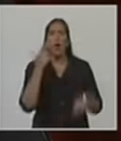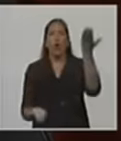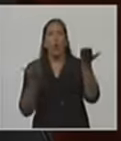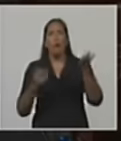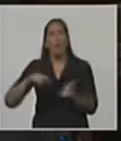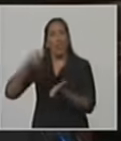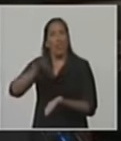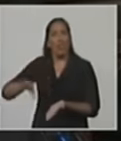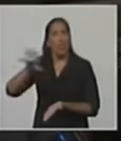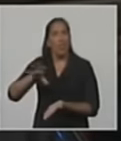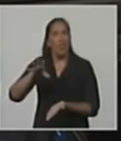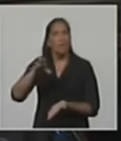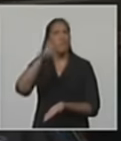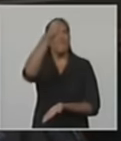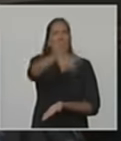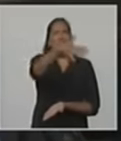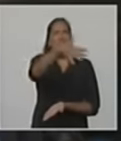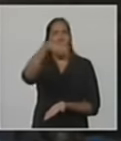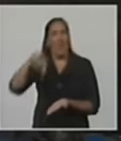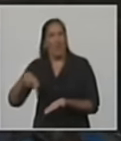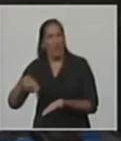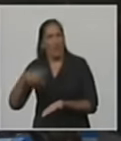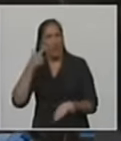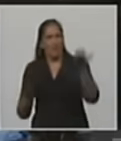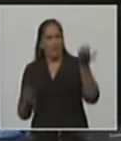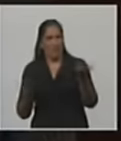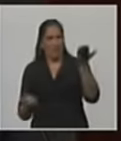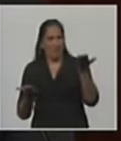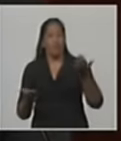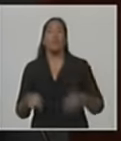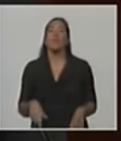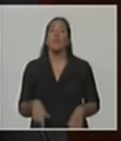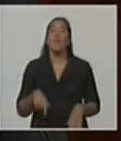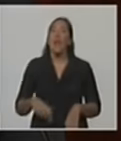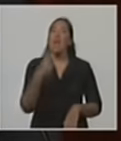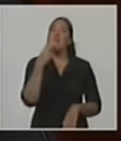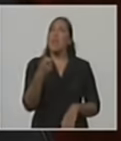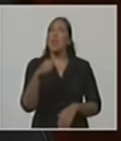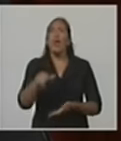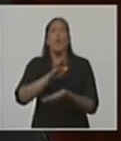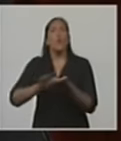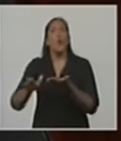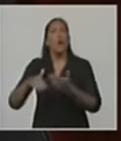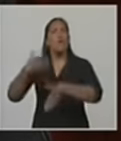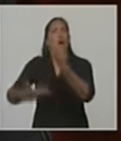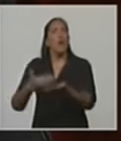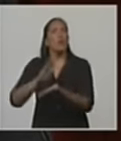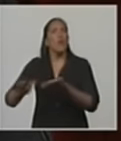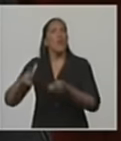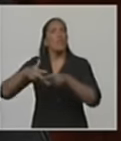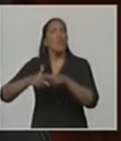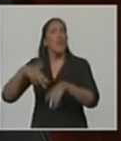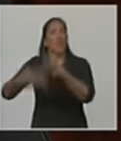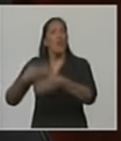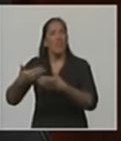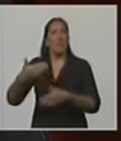área metropolitana. Por último, el desarrollo de las energías renovables es casi nulo, más allá